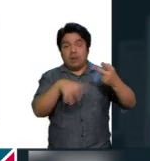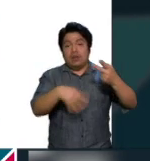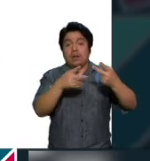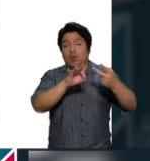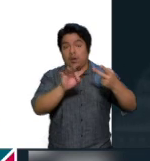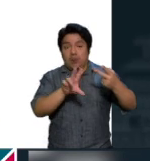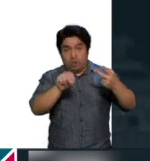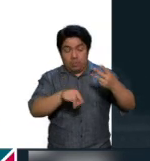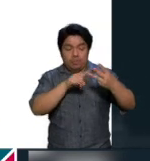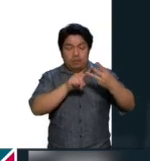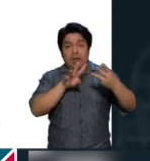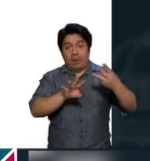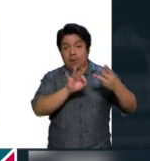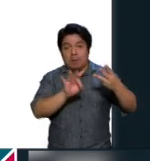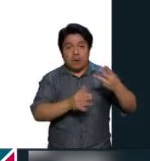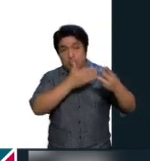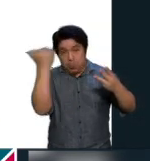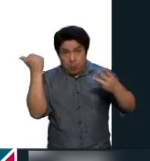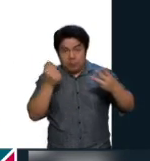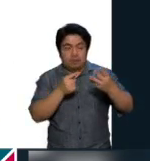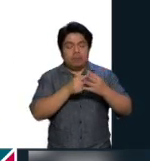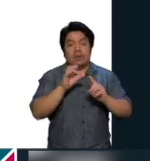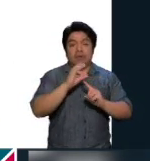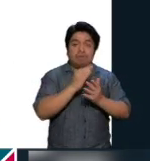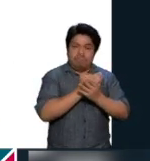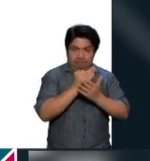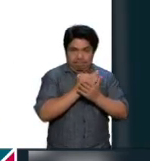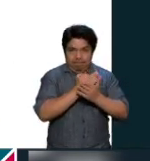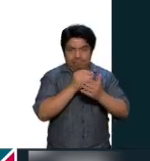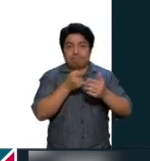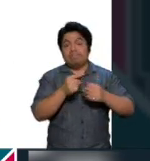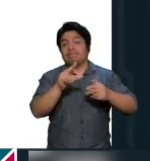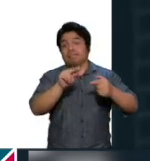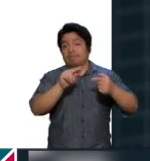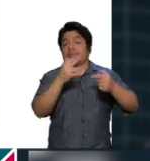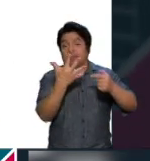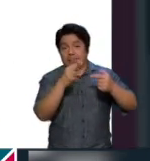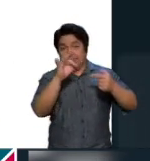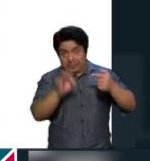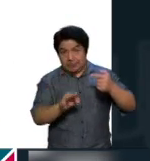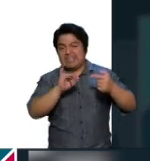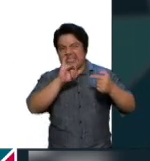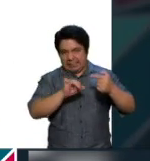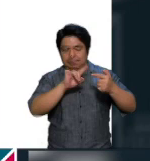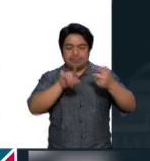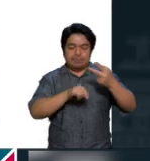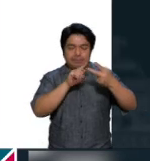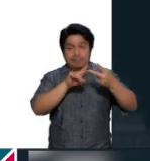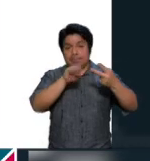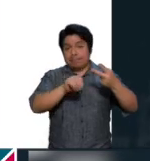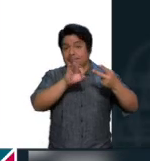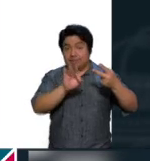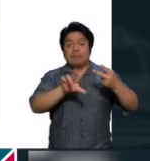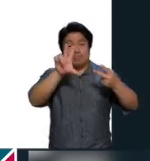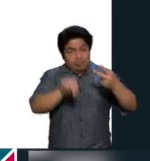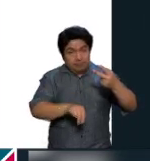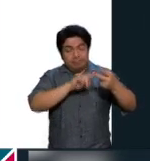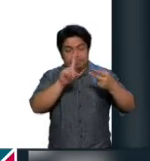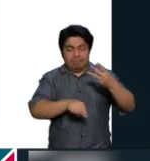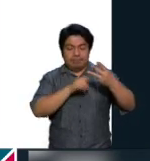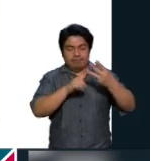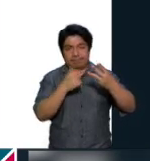14% dijo que no y 4% que no sabe. La Comisión Nacional de Encuestas obtuvo un 85% por el sí, 9% por el no